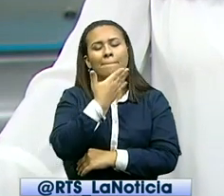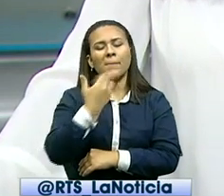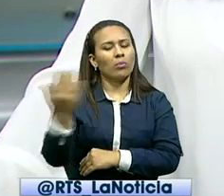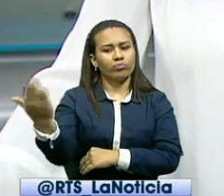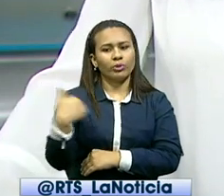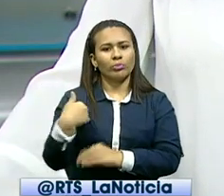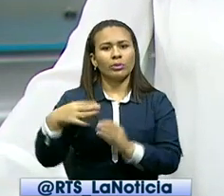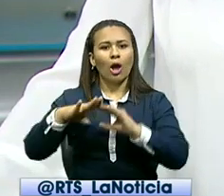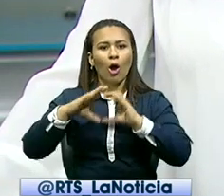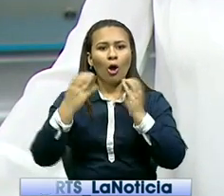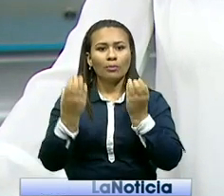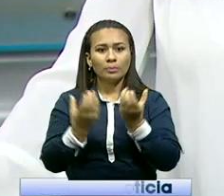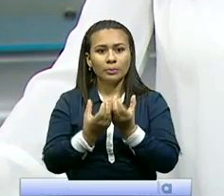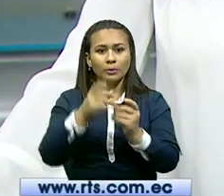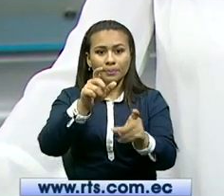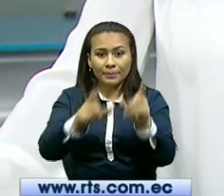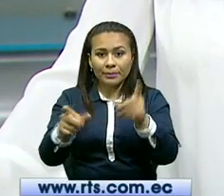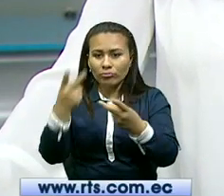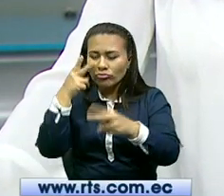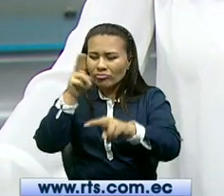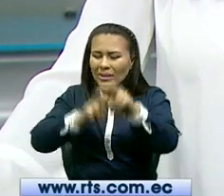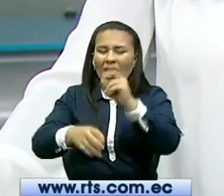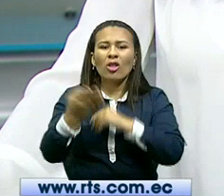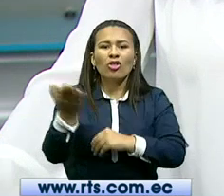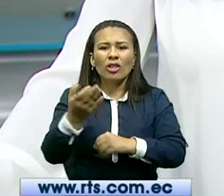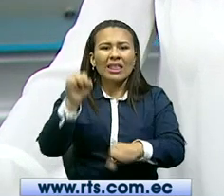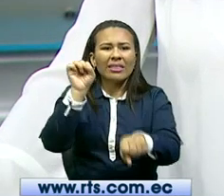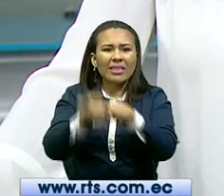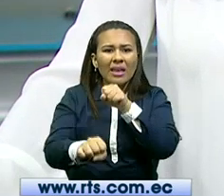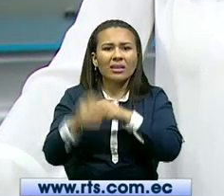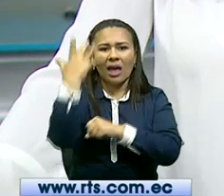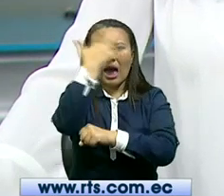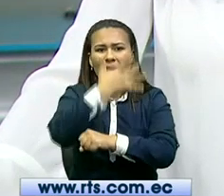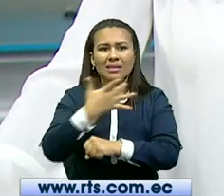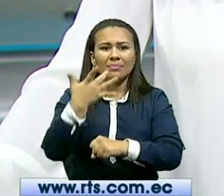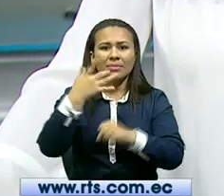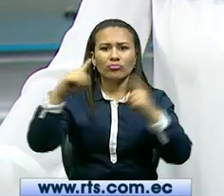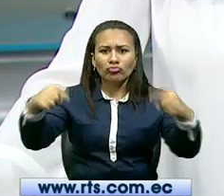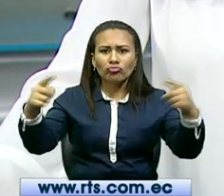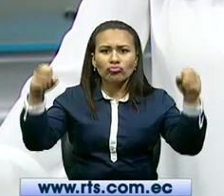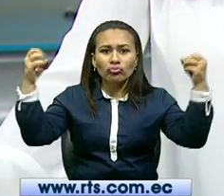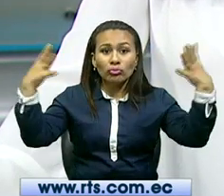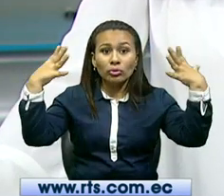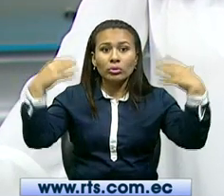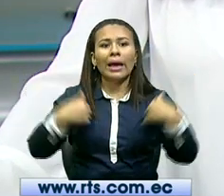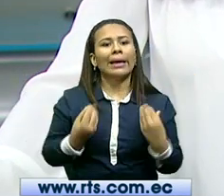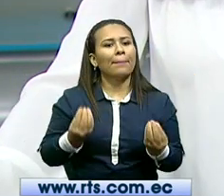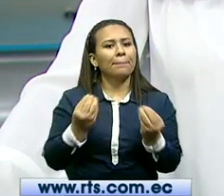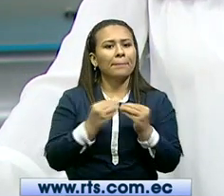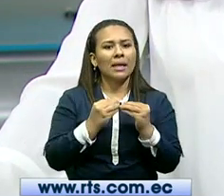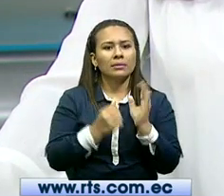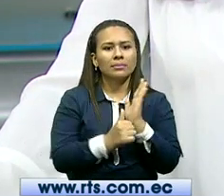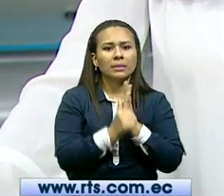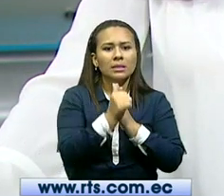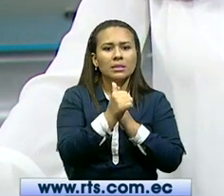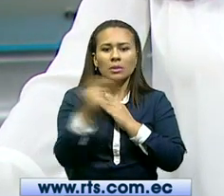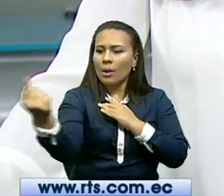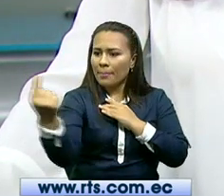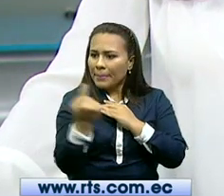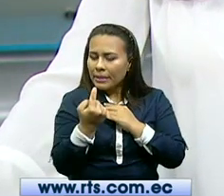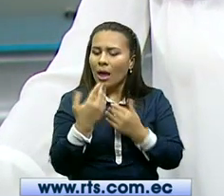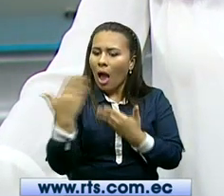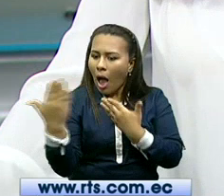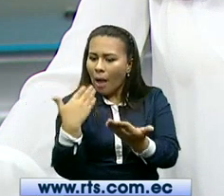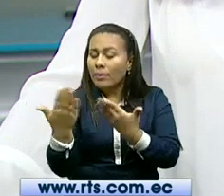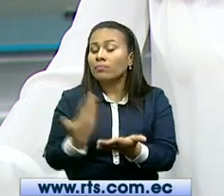daños que sufre la repotenciada refinería de Esmeraldas. No descartan llamar a los ministros encargados del sector estratégico para que